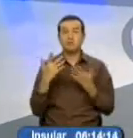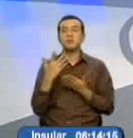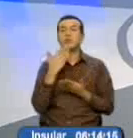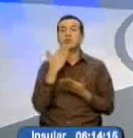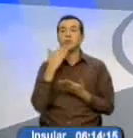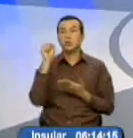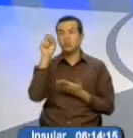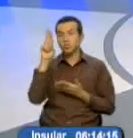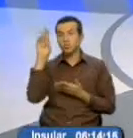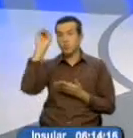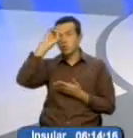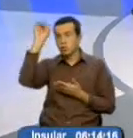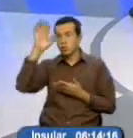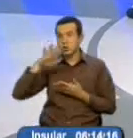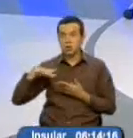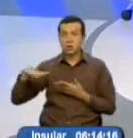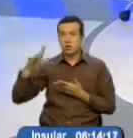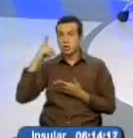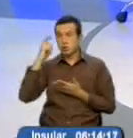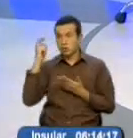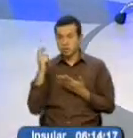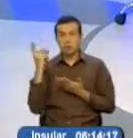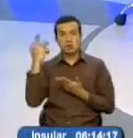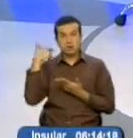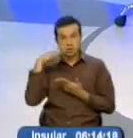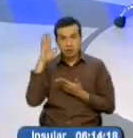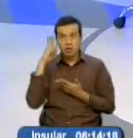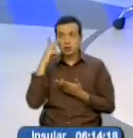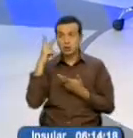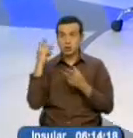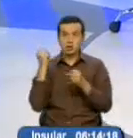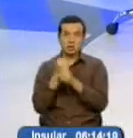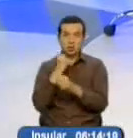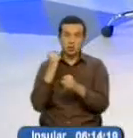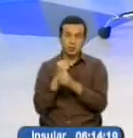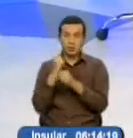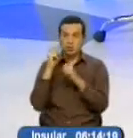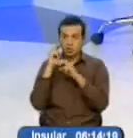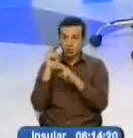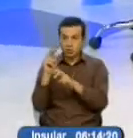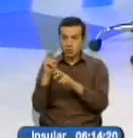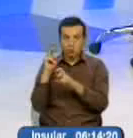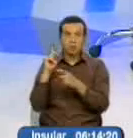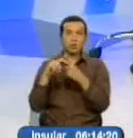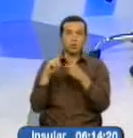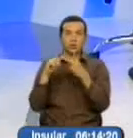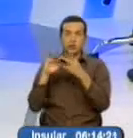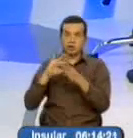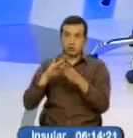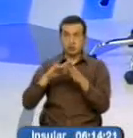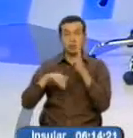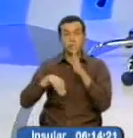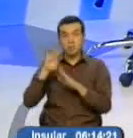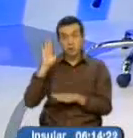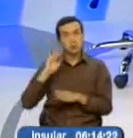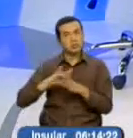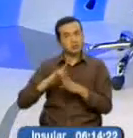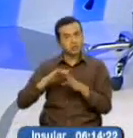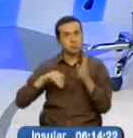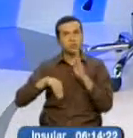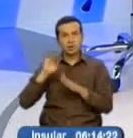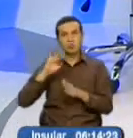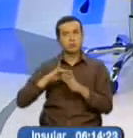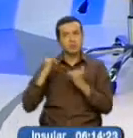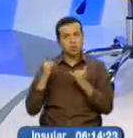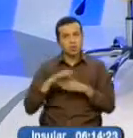del suroriente, donde se requiere ya trabajos de exploración, y obviamente el riesgo ahí es mucho mayor que en